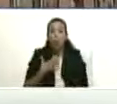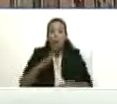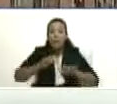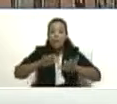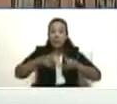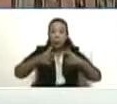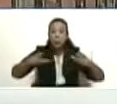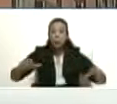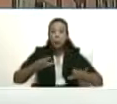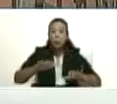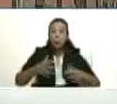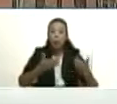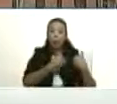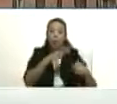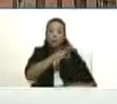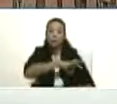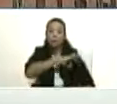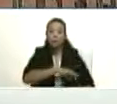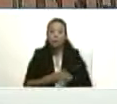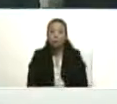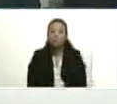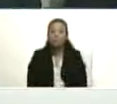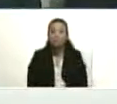Secretaría de Corresponsabilidad Social.